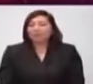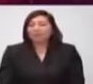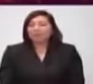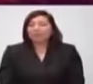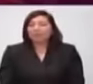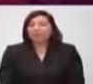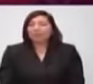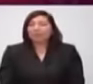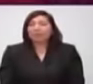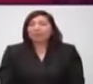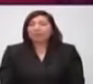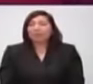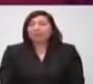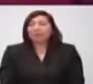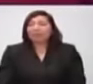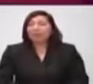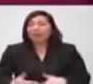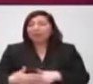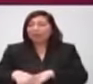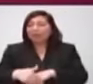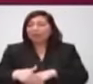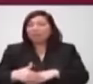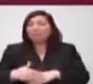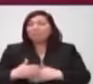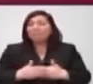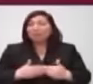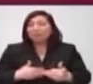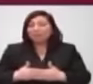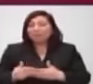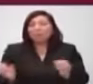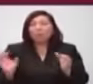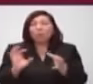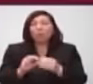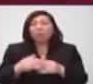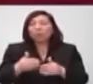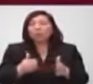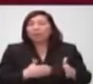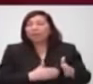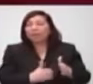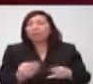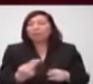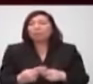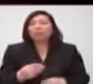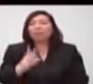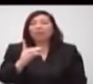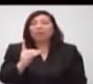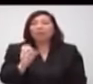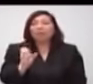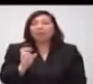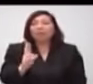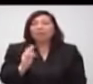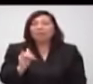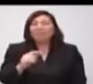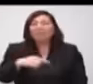de Panamá, lo que ya habían informado, que el Derby también se conecta hacia la Avenida San Borja, hay una proyección para realizar esta